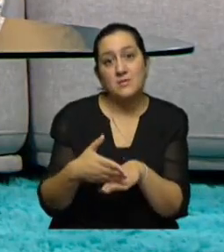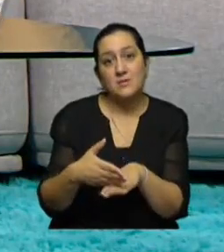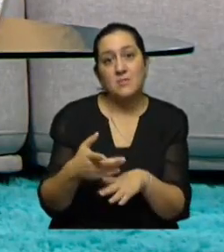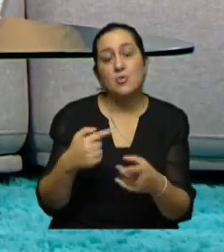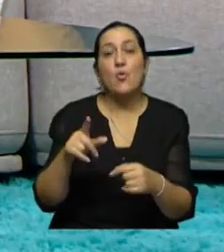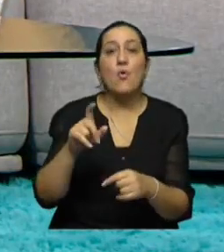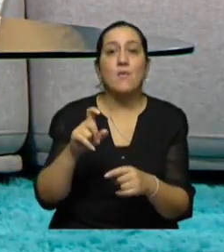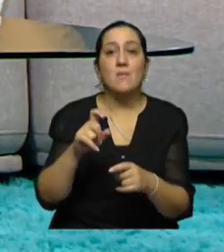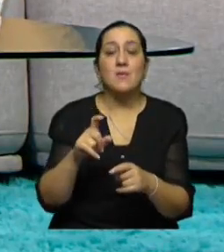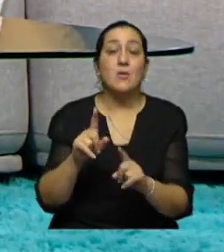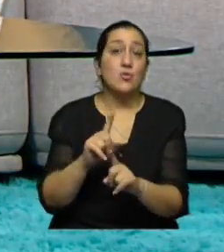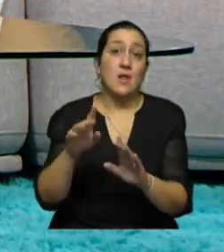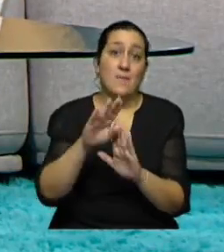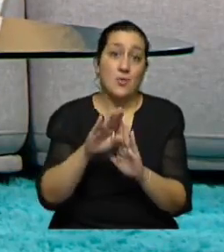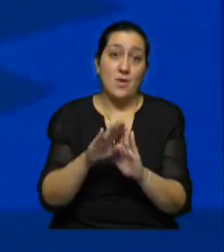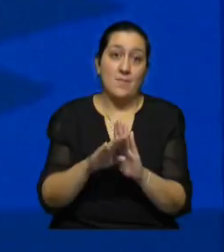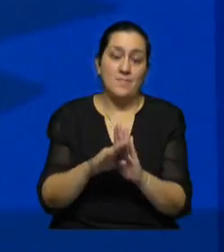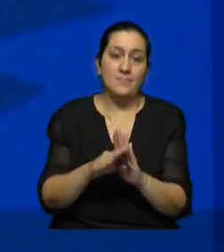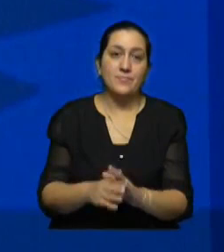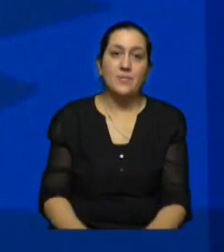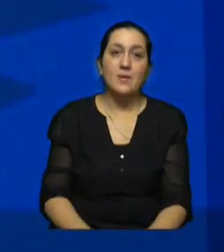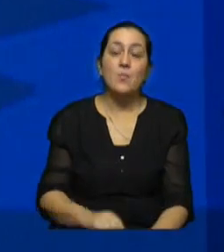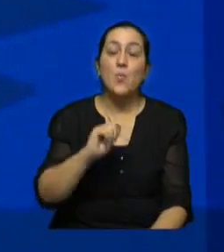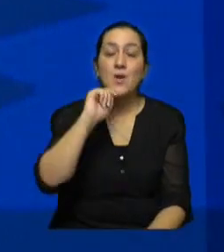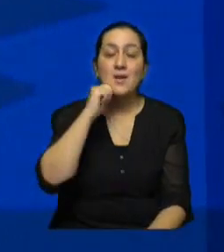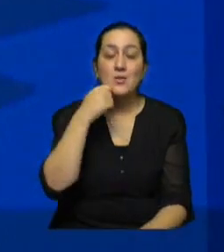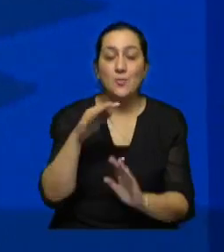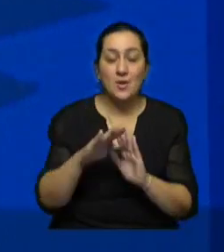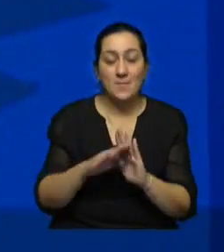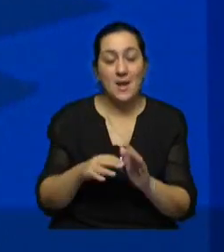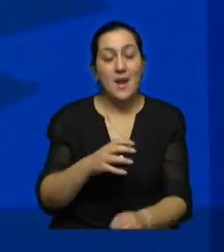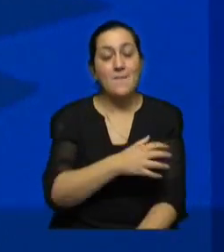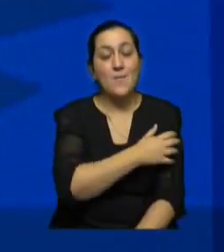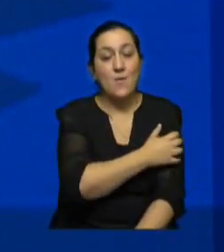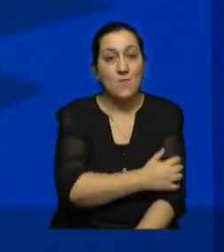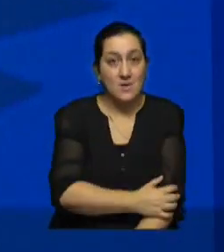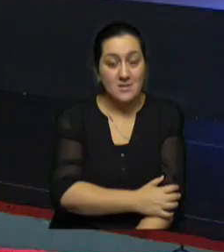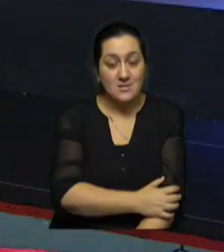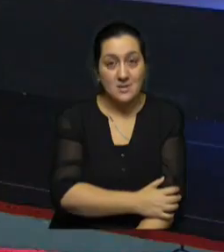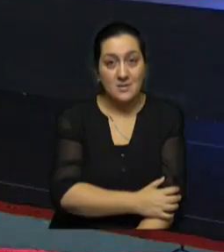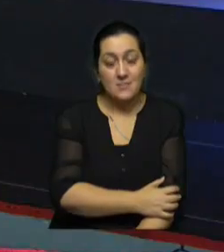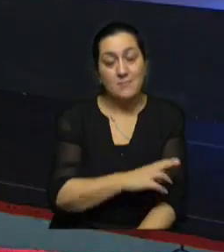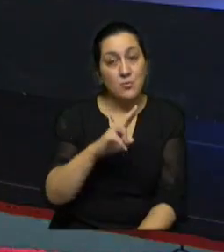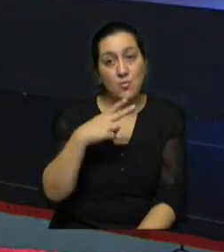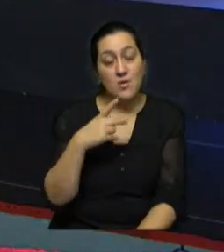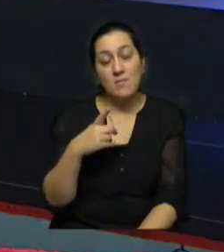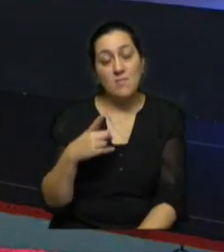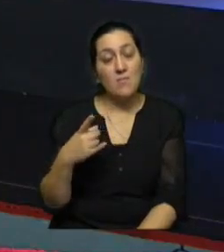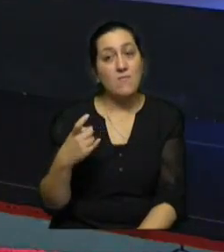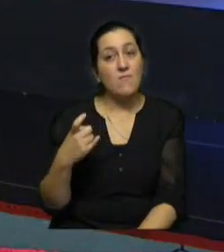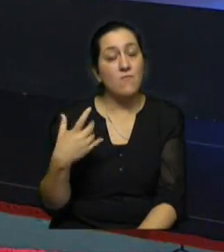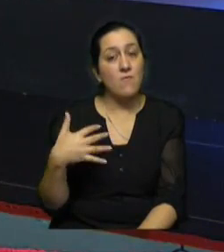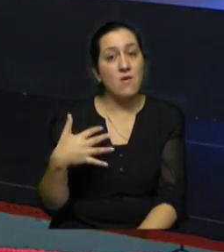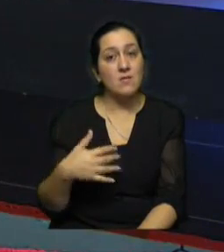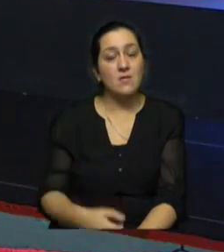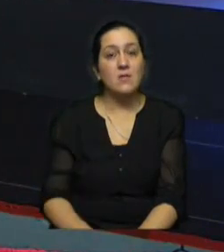estar en el programa. Buen día, lindo programa. La pobreza en este país es muy fuerte, pero tenemos un Mides que se saca boleto. Viva